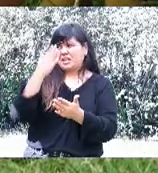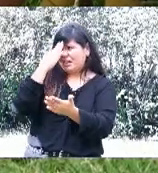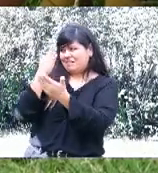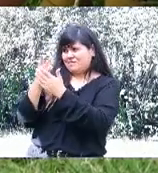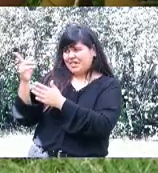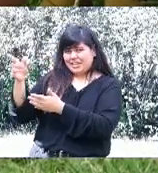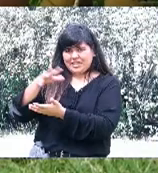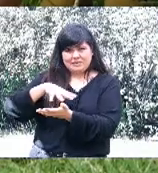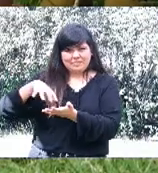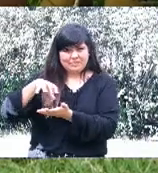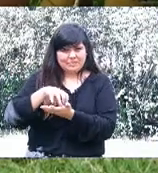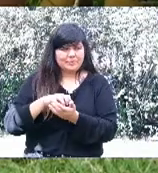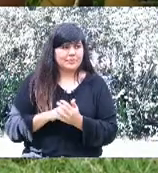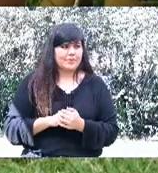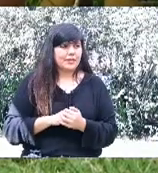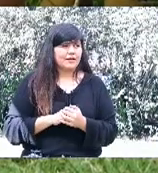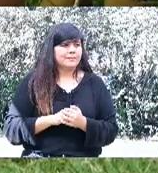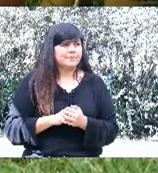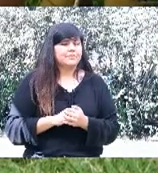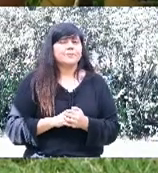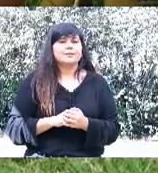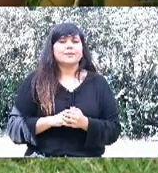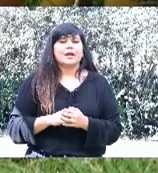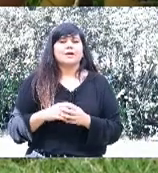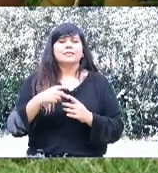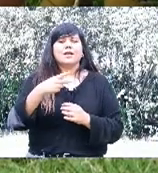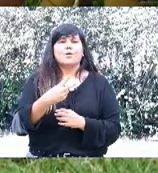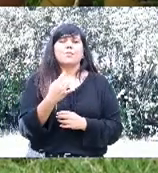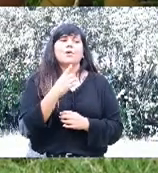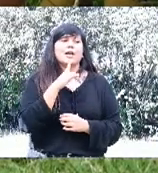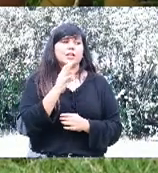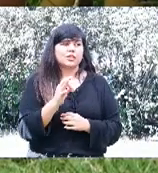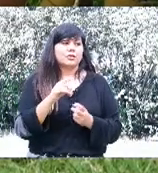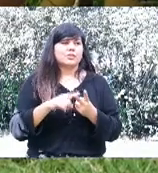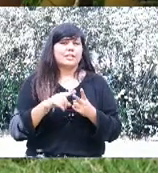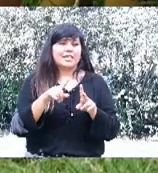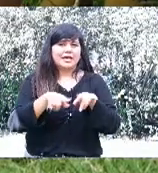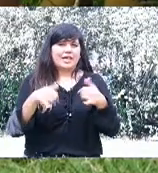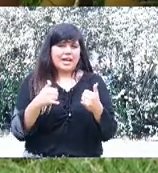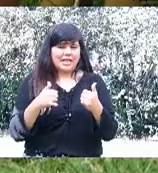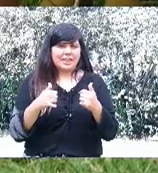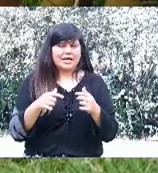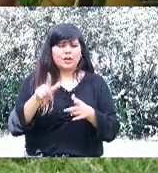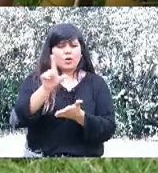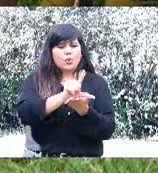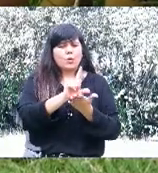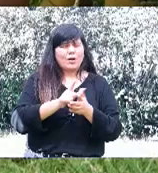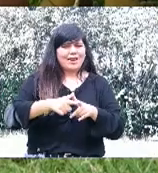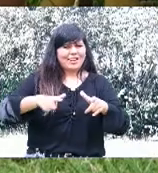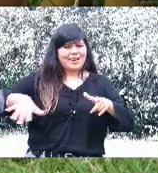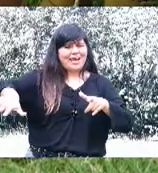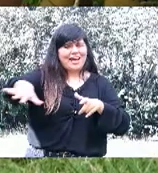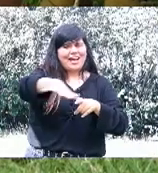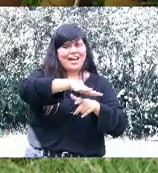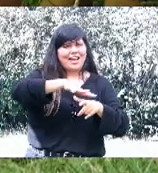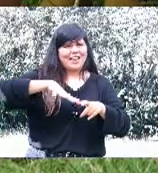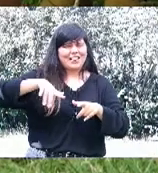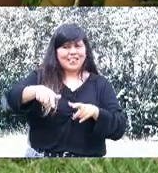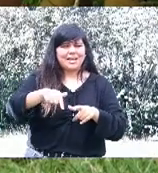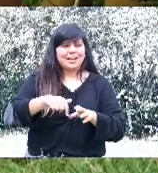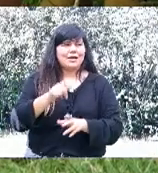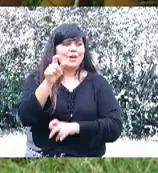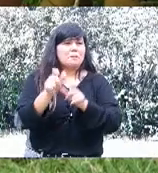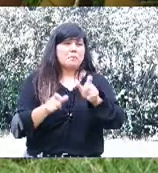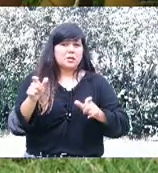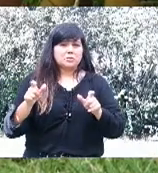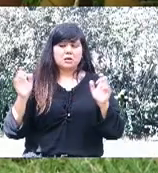frente de una cooperativa de huerto y jardines que trataba de con sitios grandes que trataba de que los eh las